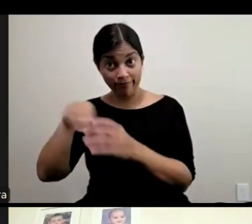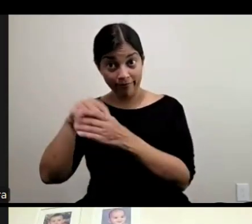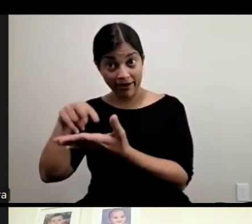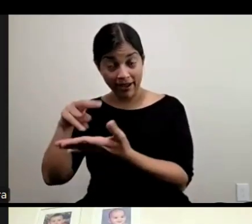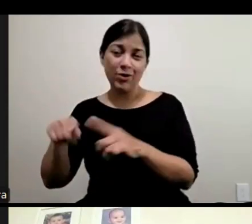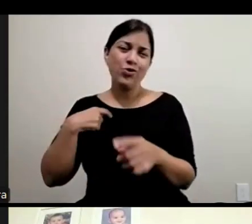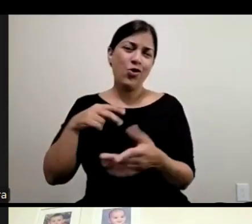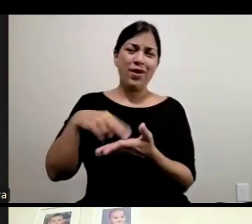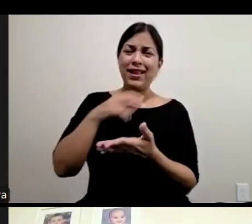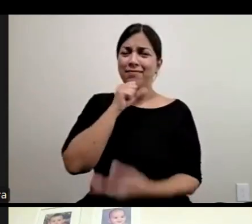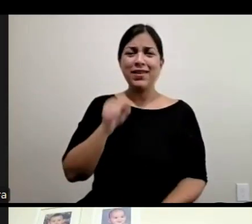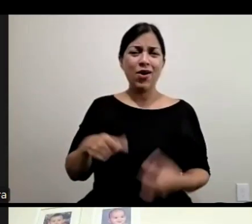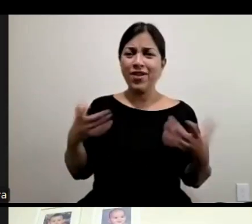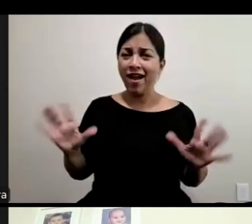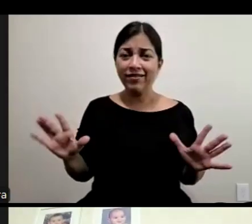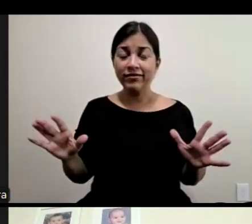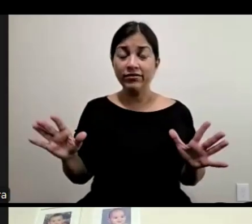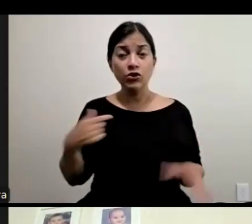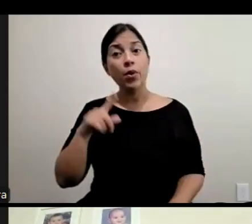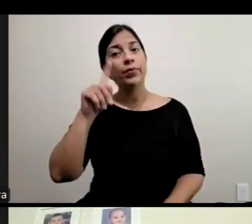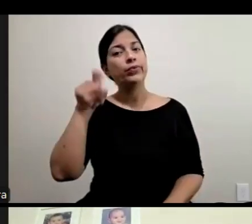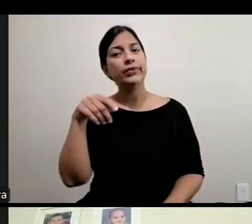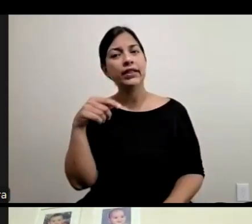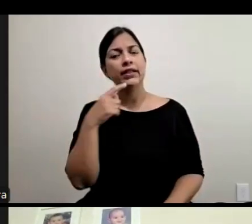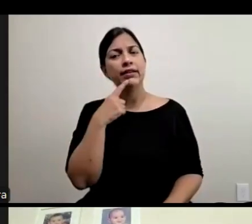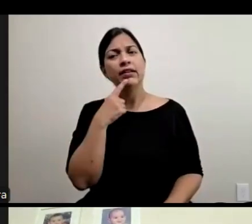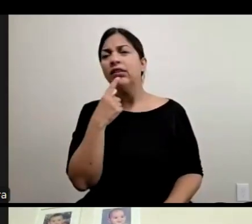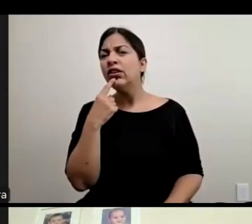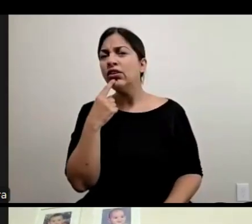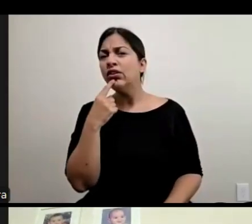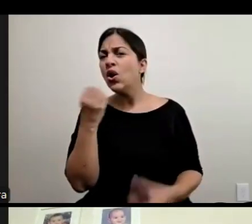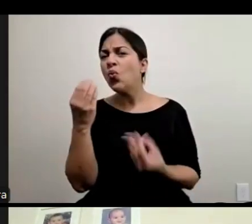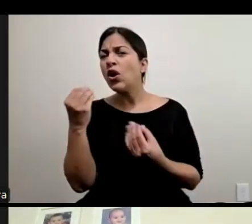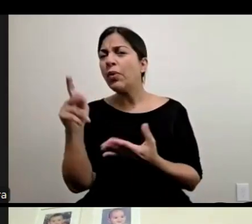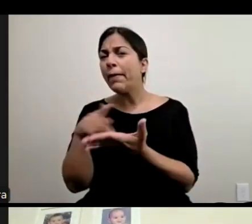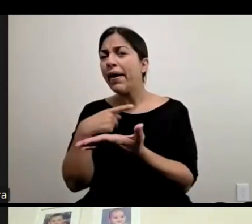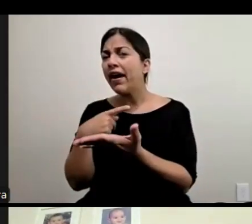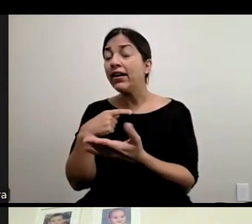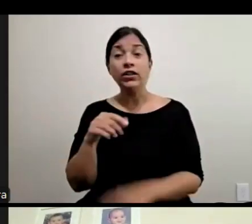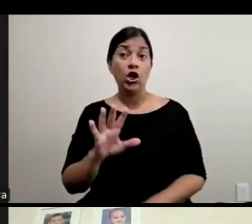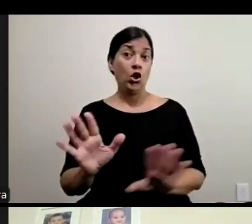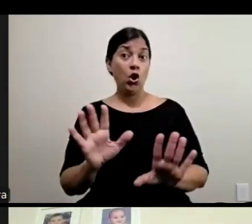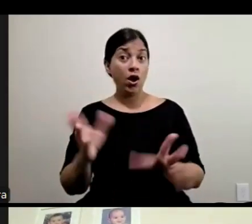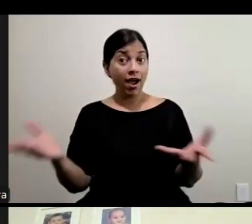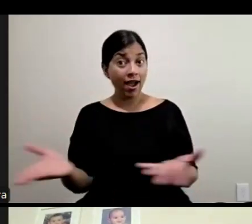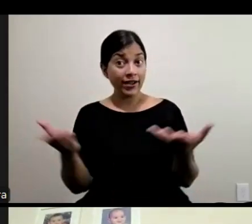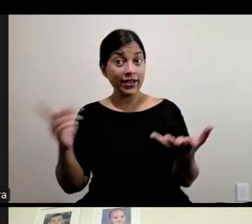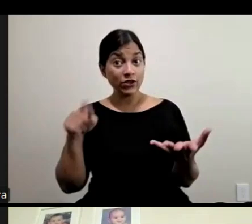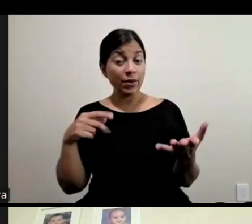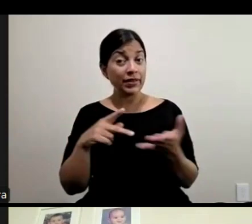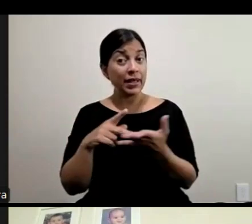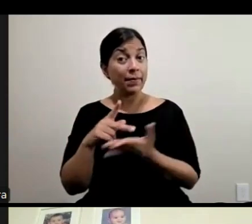bailarín viejo, pues yo le pregunté lo primero que le dije, ¿y cuánto usted me va a pagar por bailar? Y me dijo, no, aquí solamente se le paga a